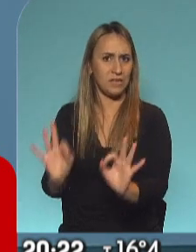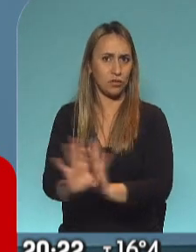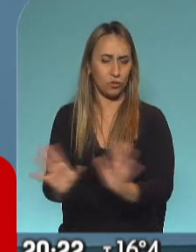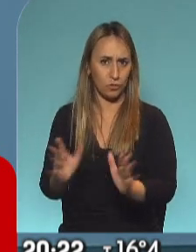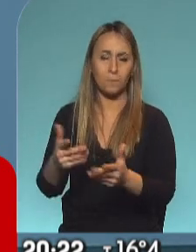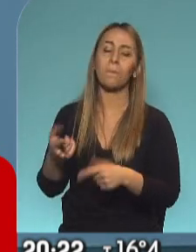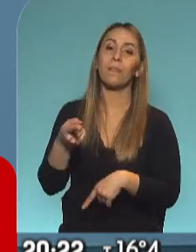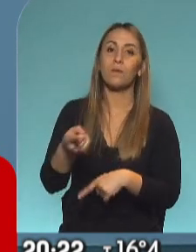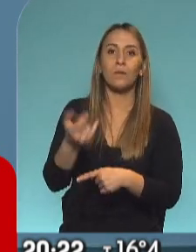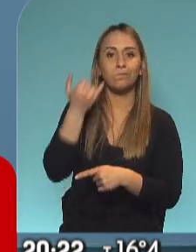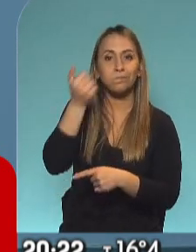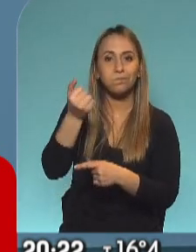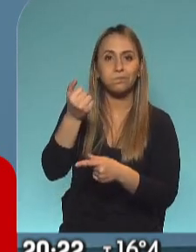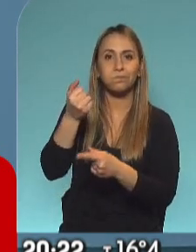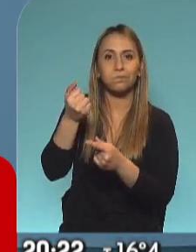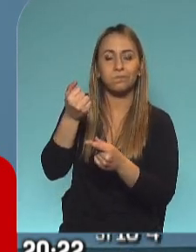determinar cuáles son